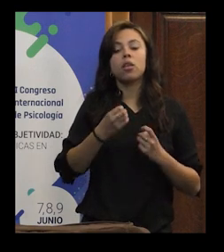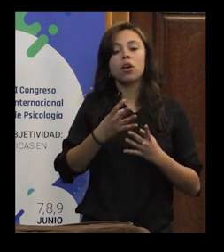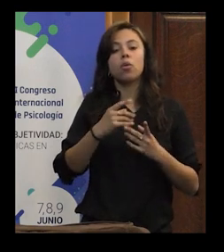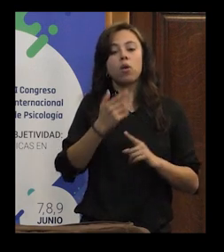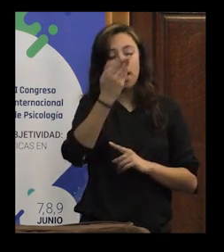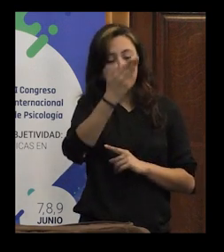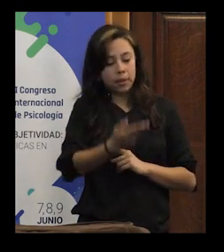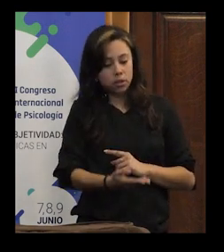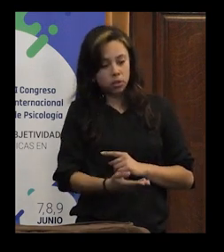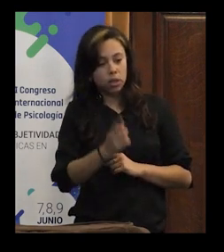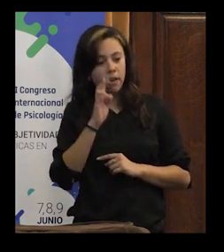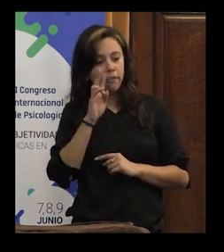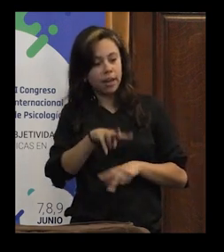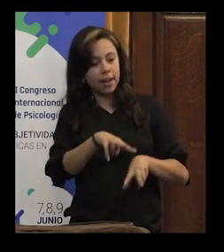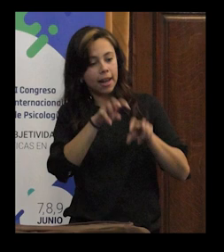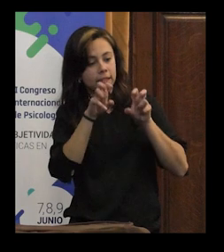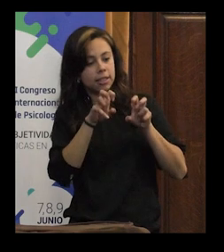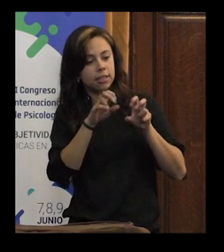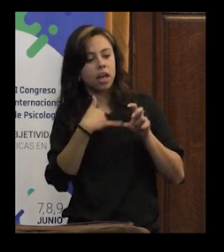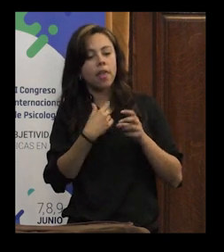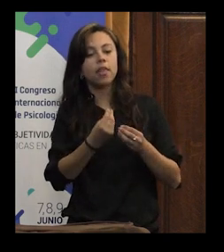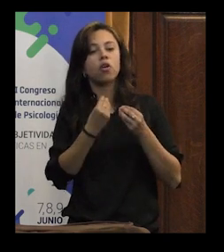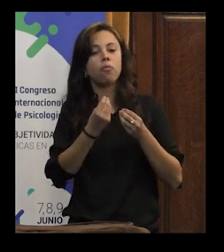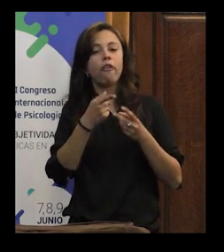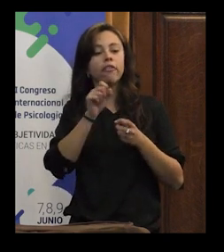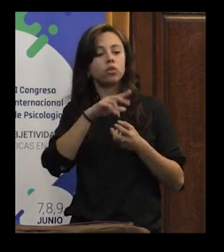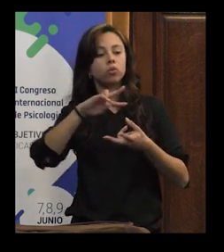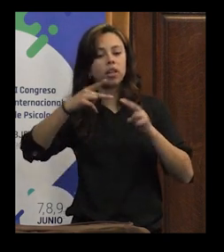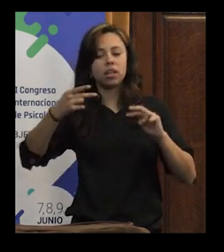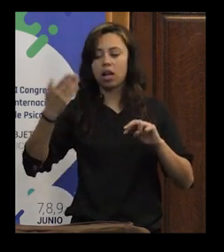genético y un futuro genético.